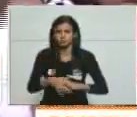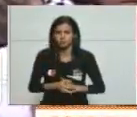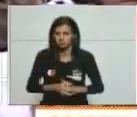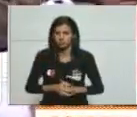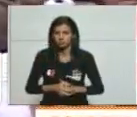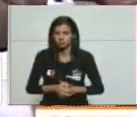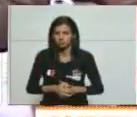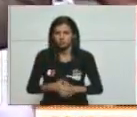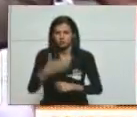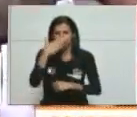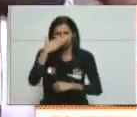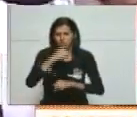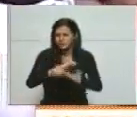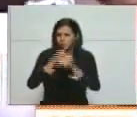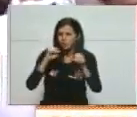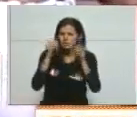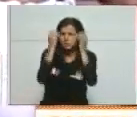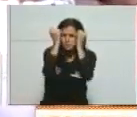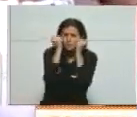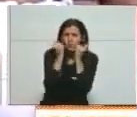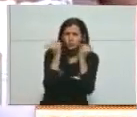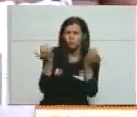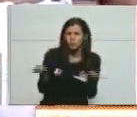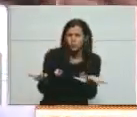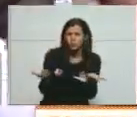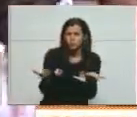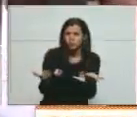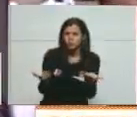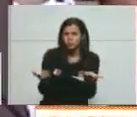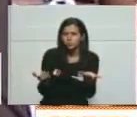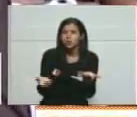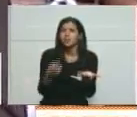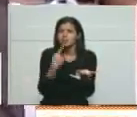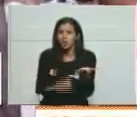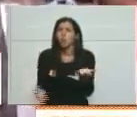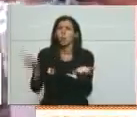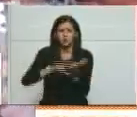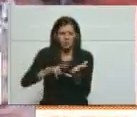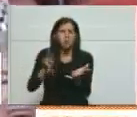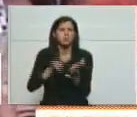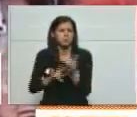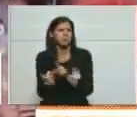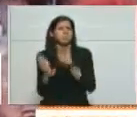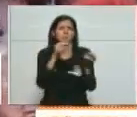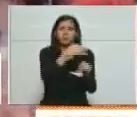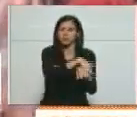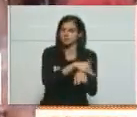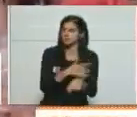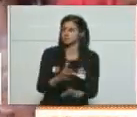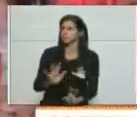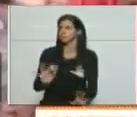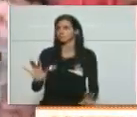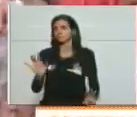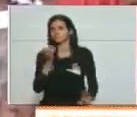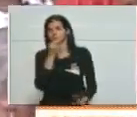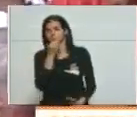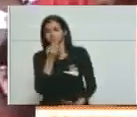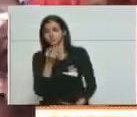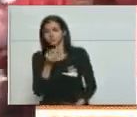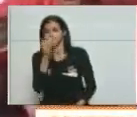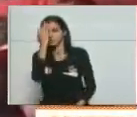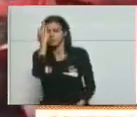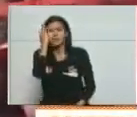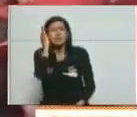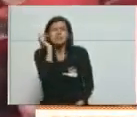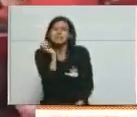terrorismo. Y han amenazado con nuevas tomas y guarimba. Bueno, el que llegue, los primeritos